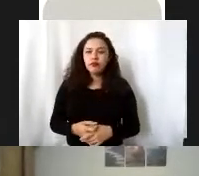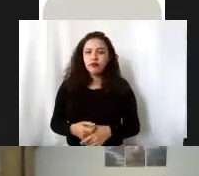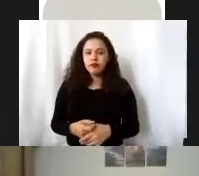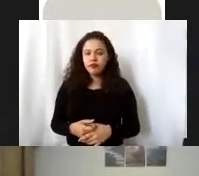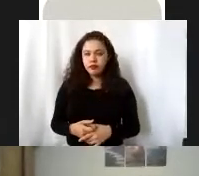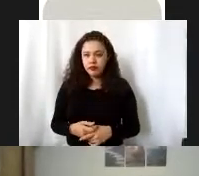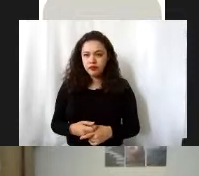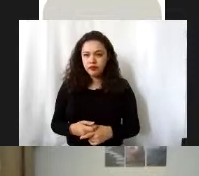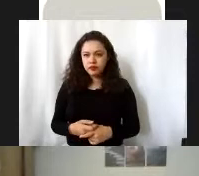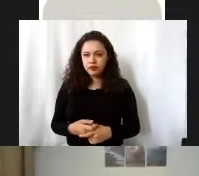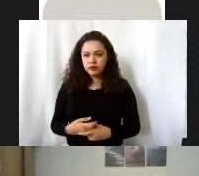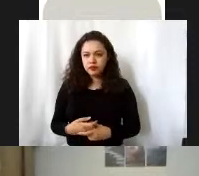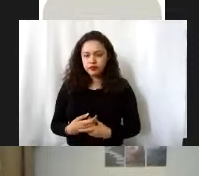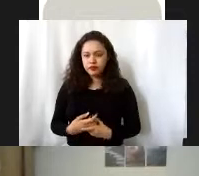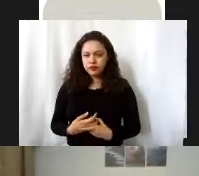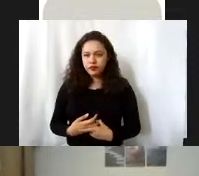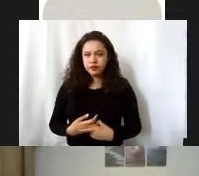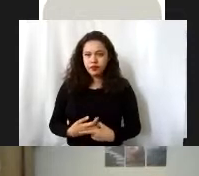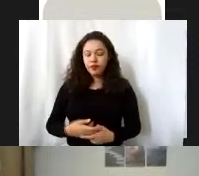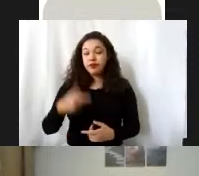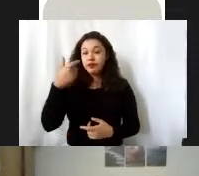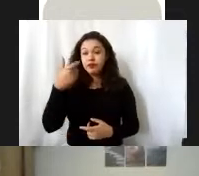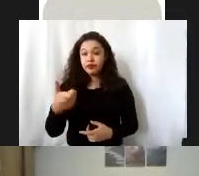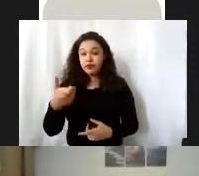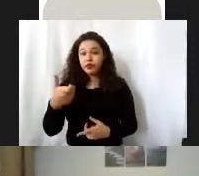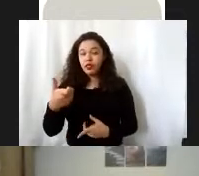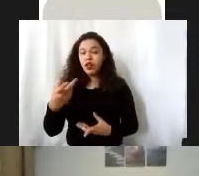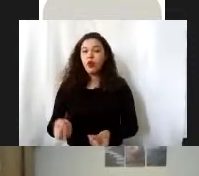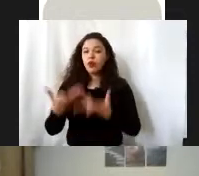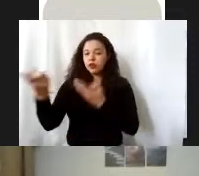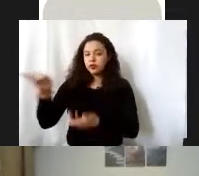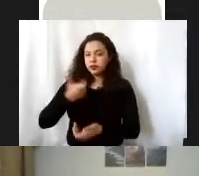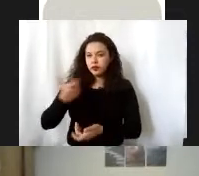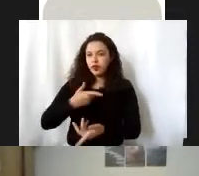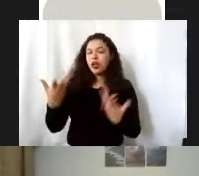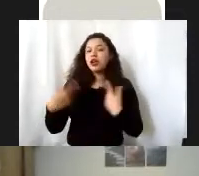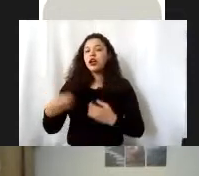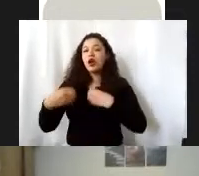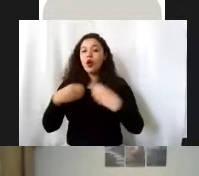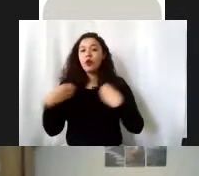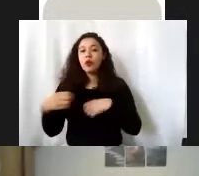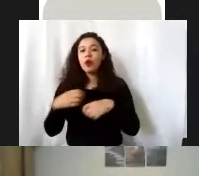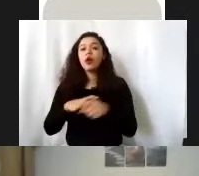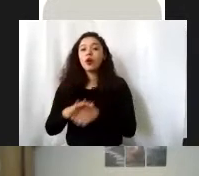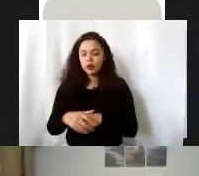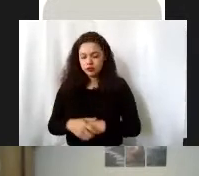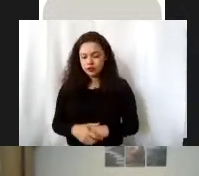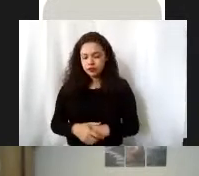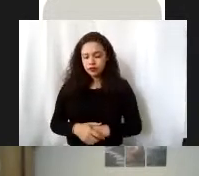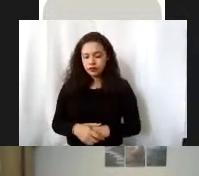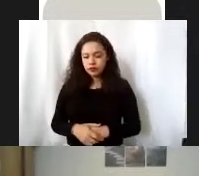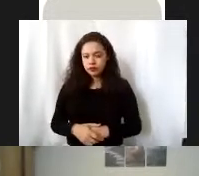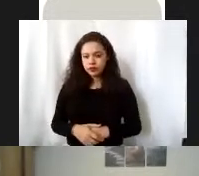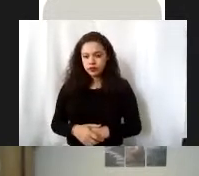la cuestión económica del dinero, el ingreso, la ocupación, ¿sí?